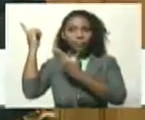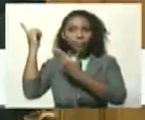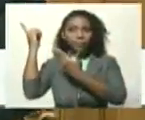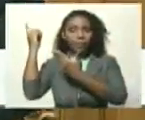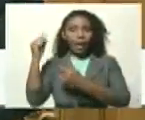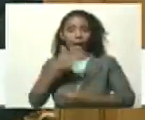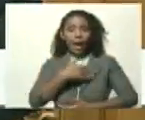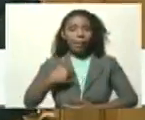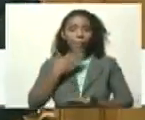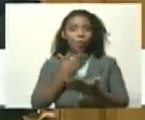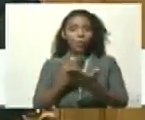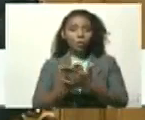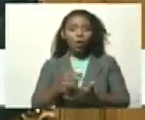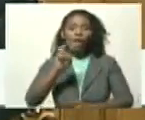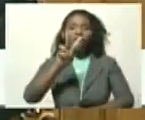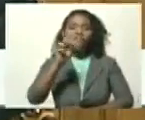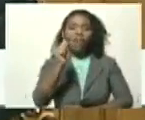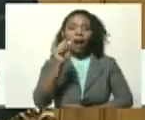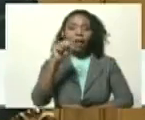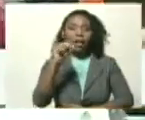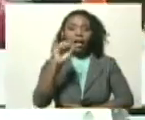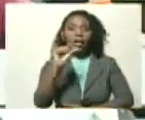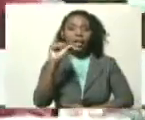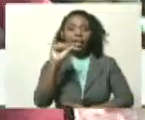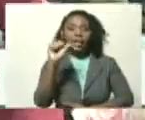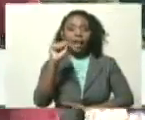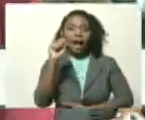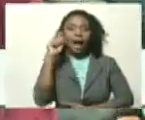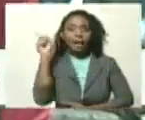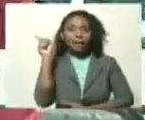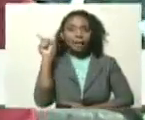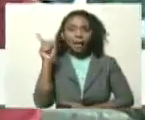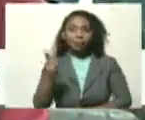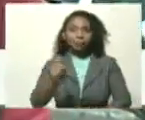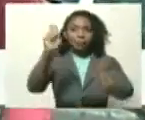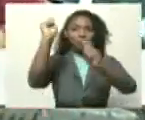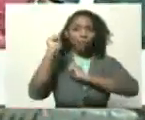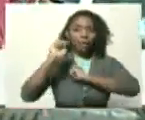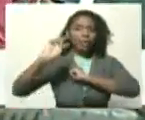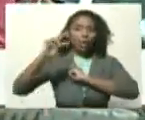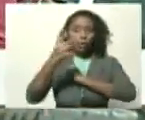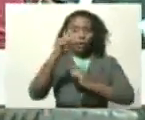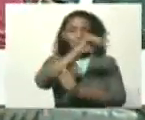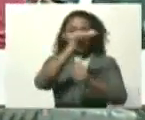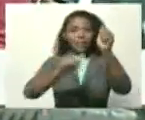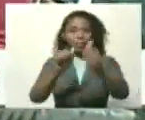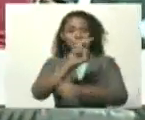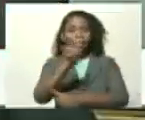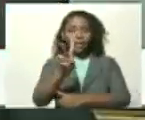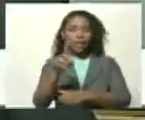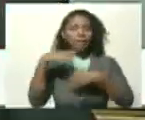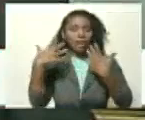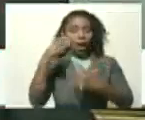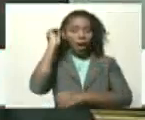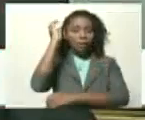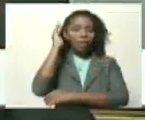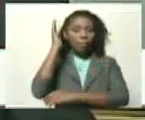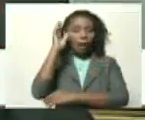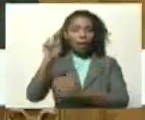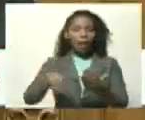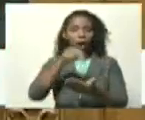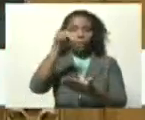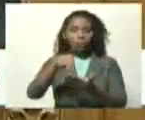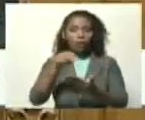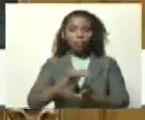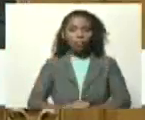la compañera Vanessa Montero para que asuma la segunda vicepresidencia de la Asamblea